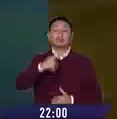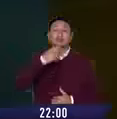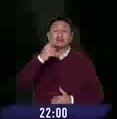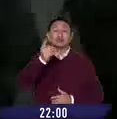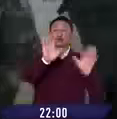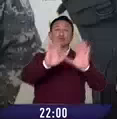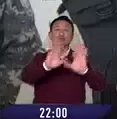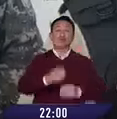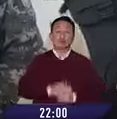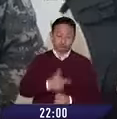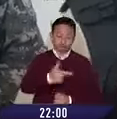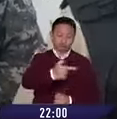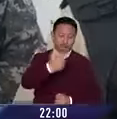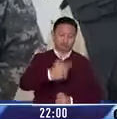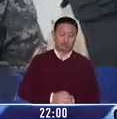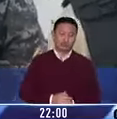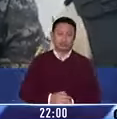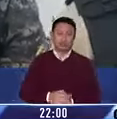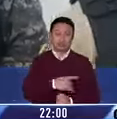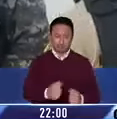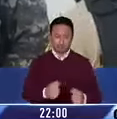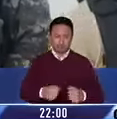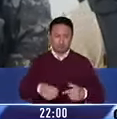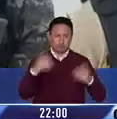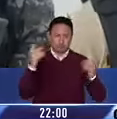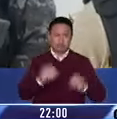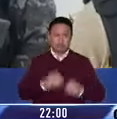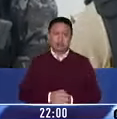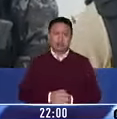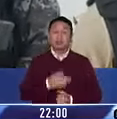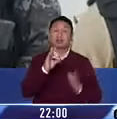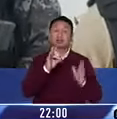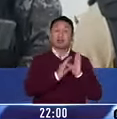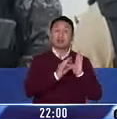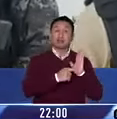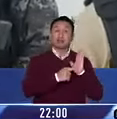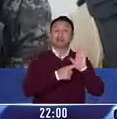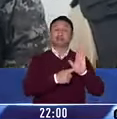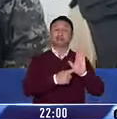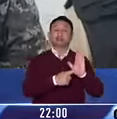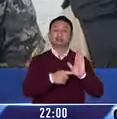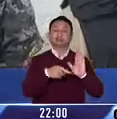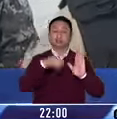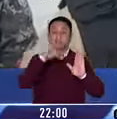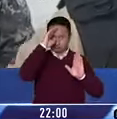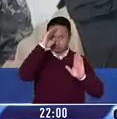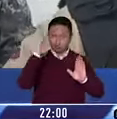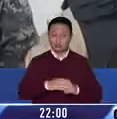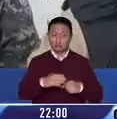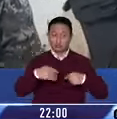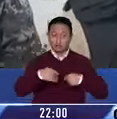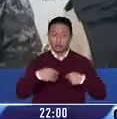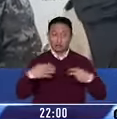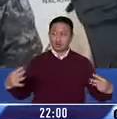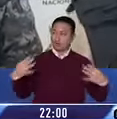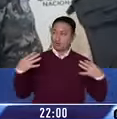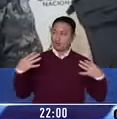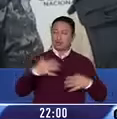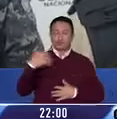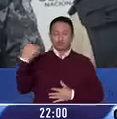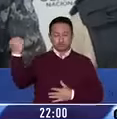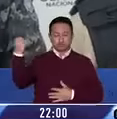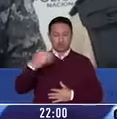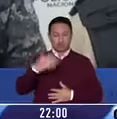Cometía crímenes atroces que eran publicados en el internet con la finalidad de ganar esa publicidad, ganar